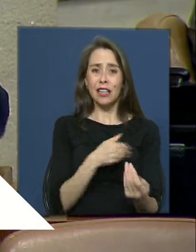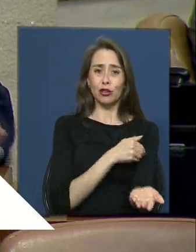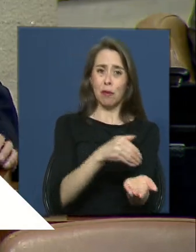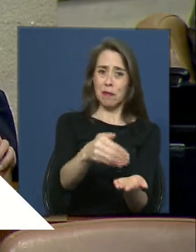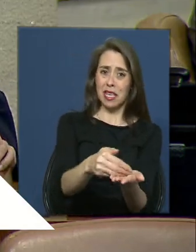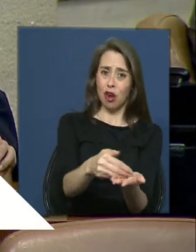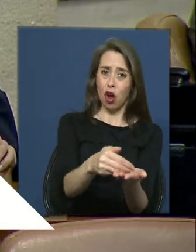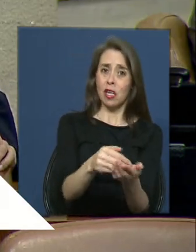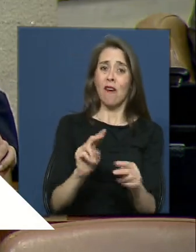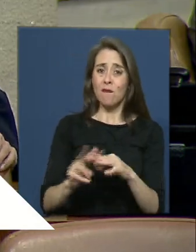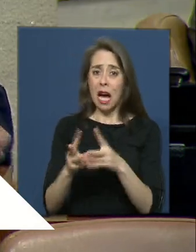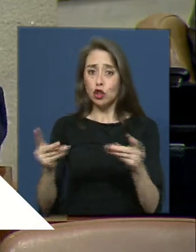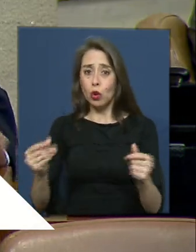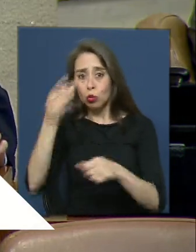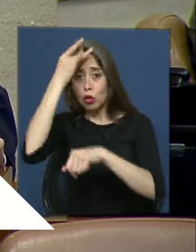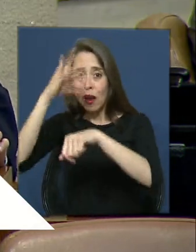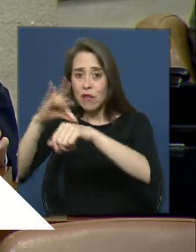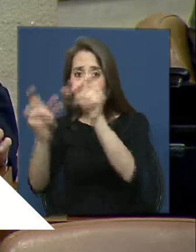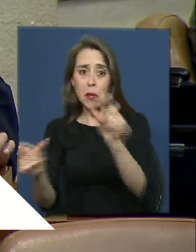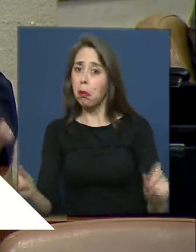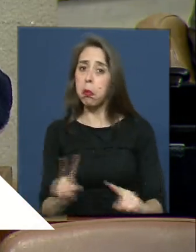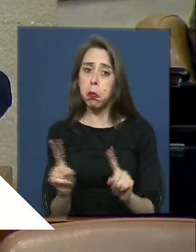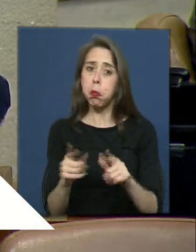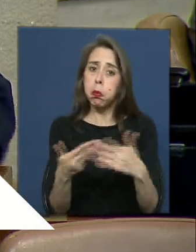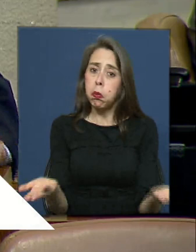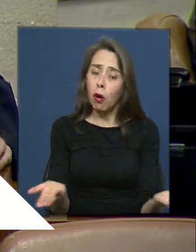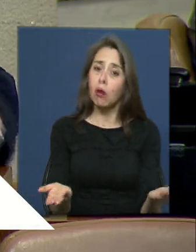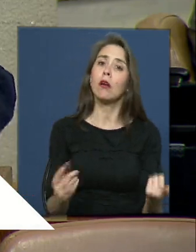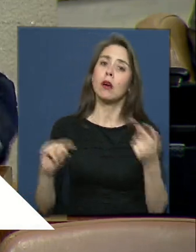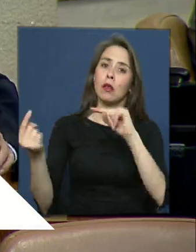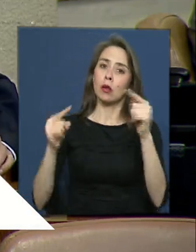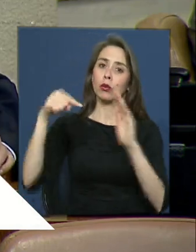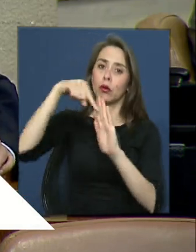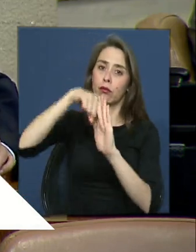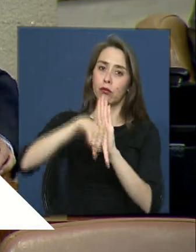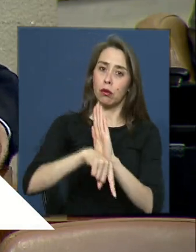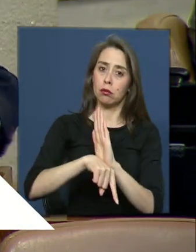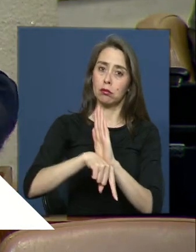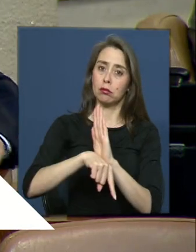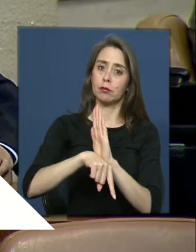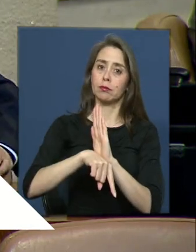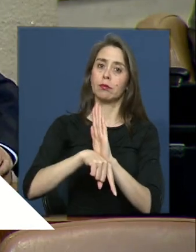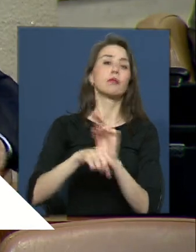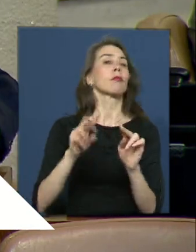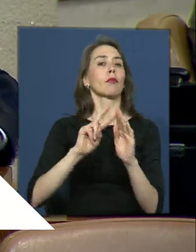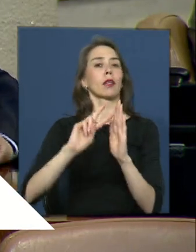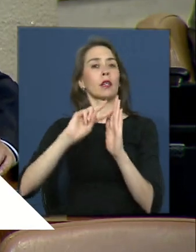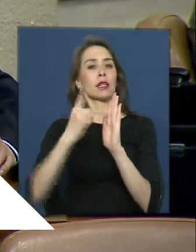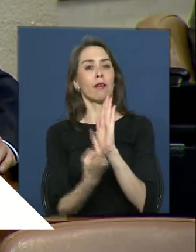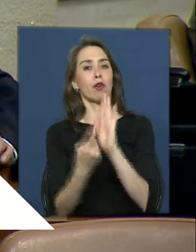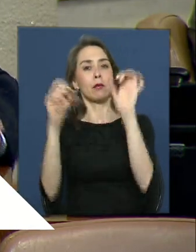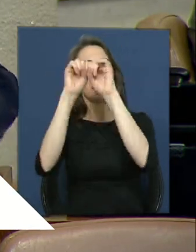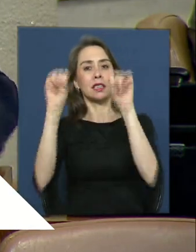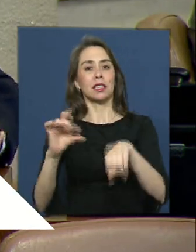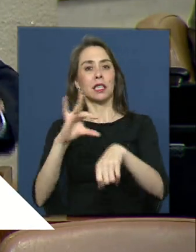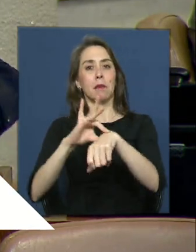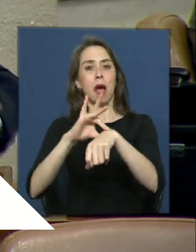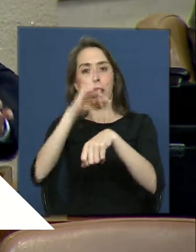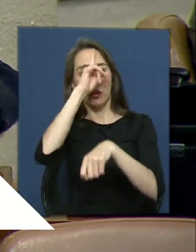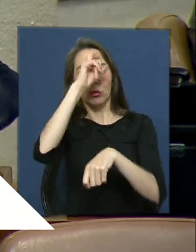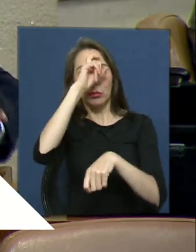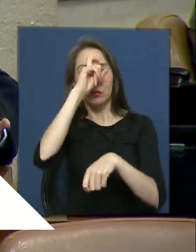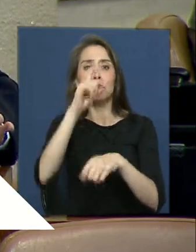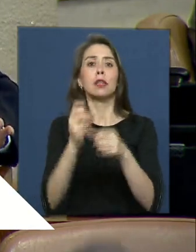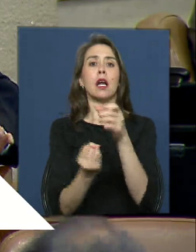millonaria? No va a ser resolutiva. Creo que ahí se necesita una discusión más de fondo, más profunda, y de una reforma al sistema sanitario que se adecúa